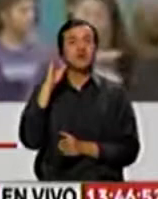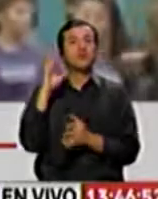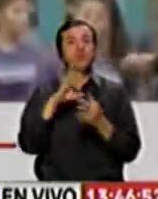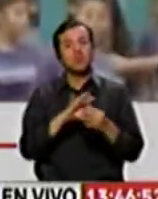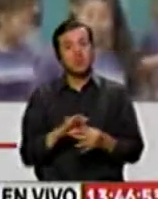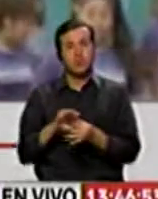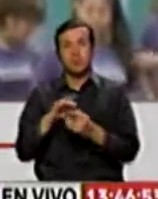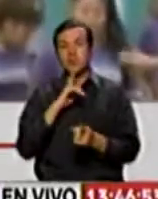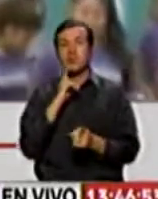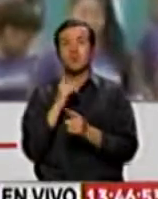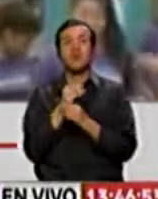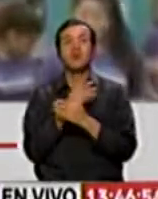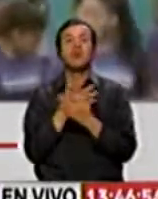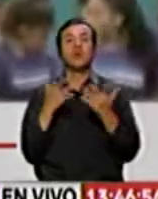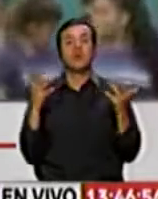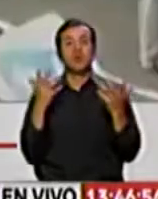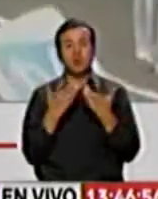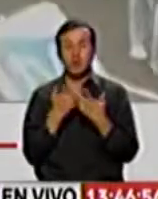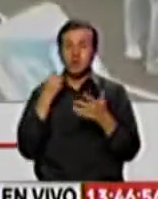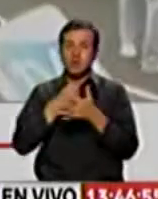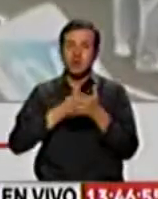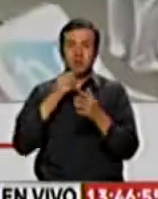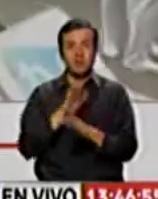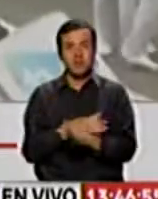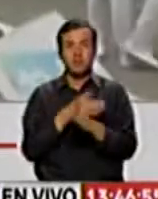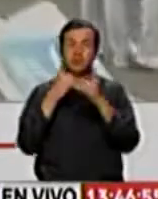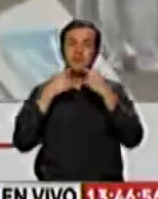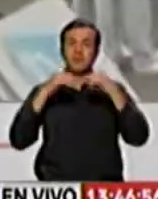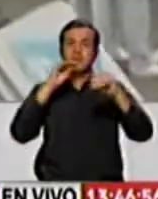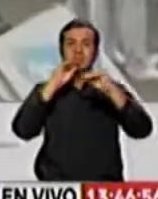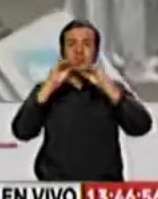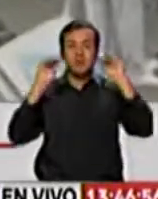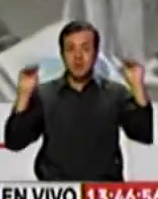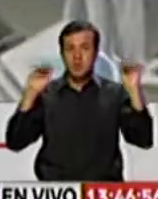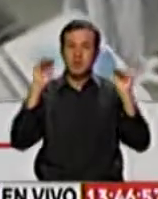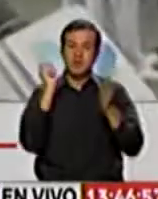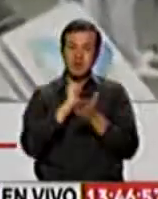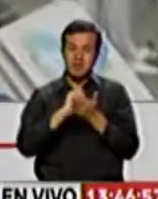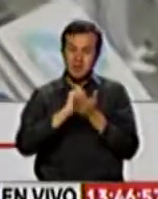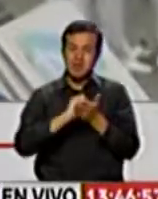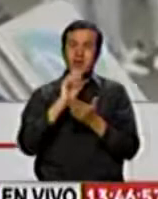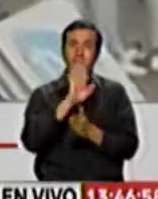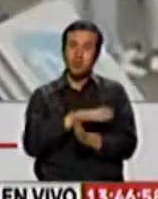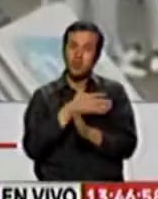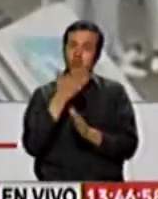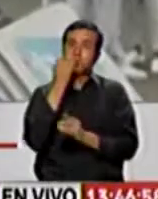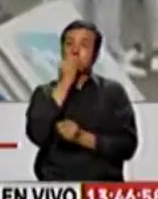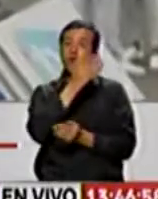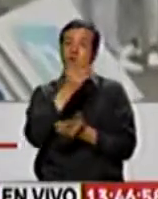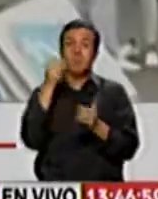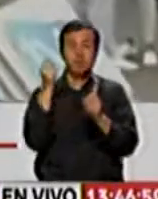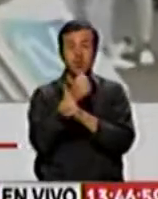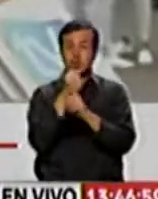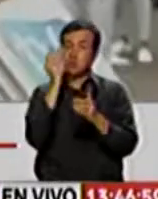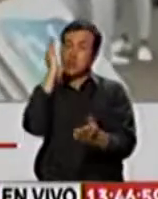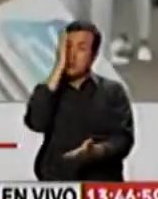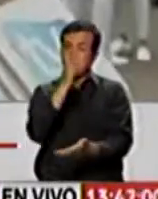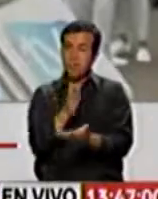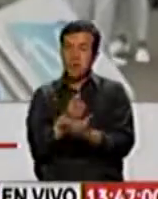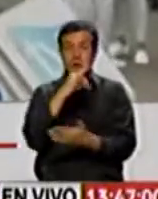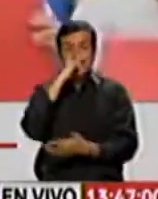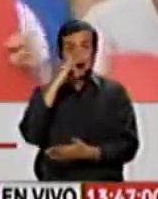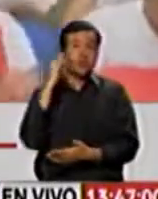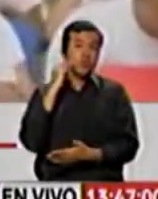a eso se creó el reto musical. Yo vengo con un mensaje, hecho canción, para que dejen la violencia tal como niños